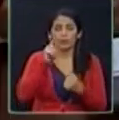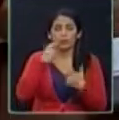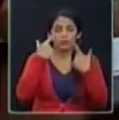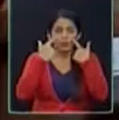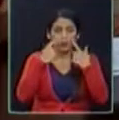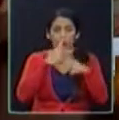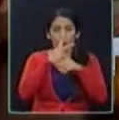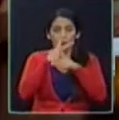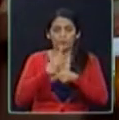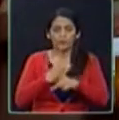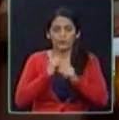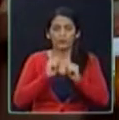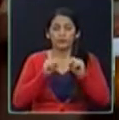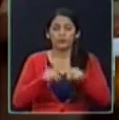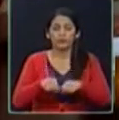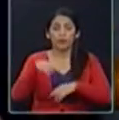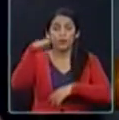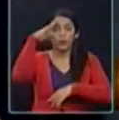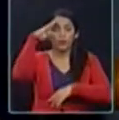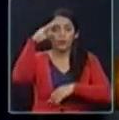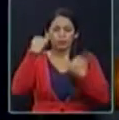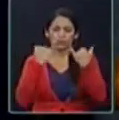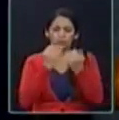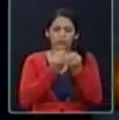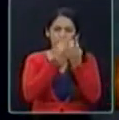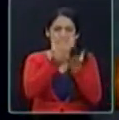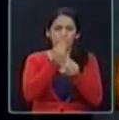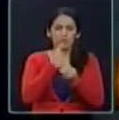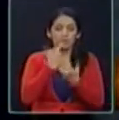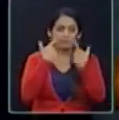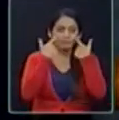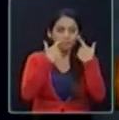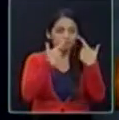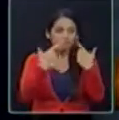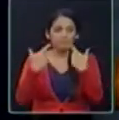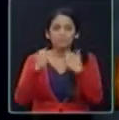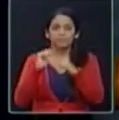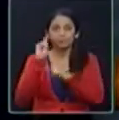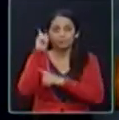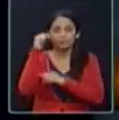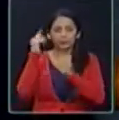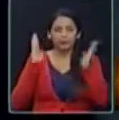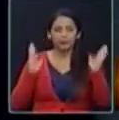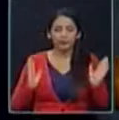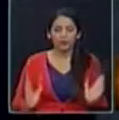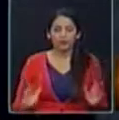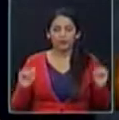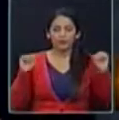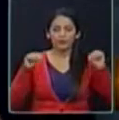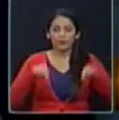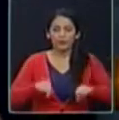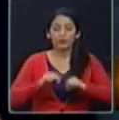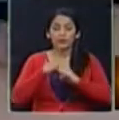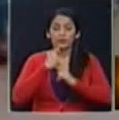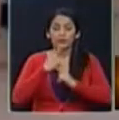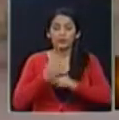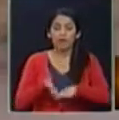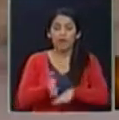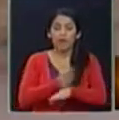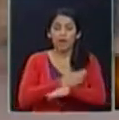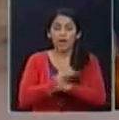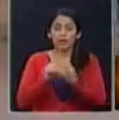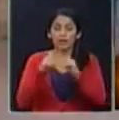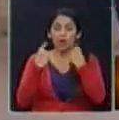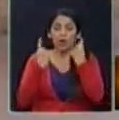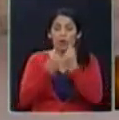Para este mes de diciembre, la policía intensificará los operativos preventivos. El gobernador anuncia que se han detenido a 3 bandas que operaban en el sector de la